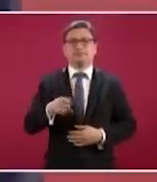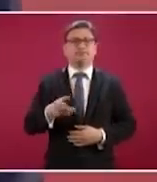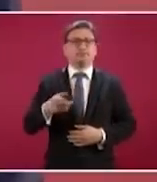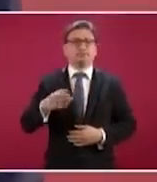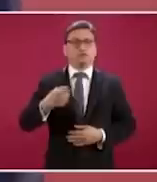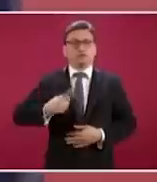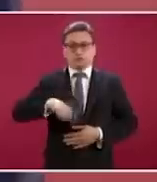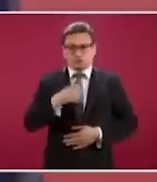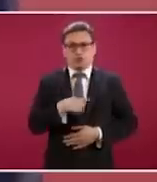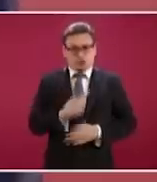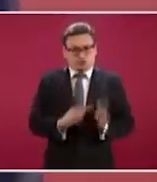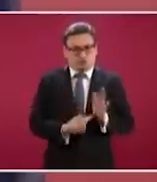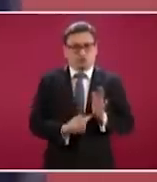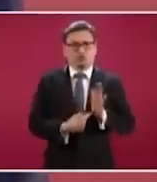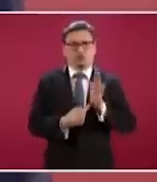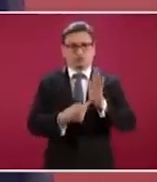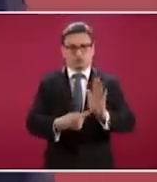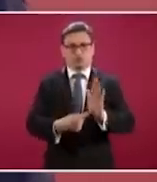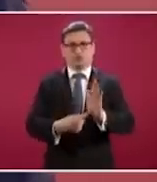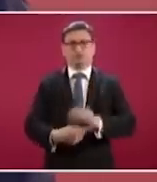vamos a demostrar